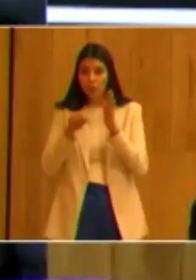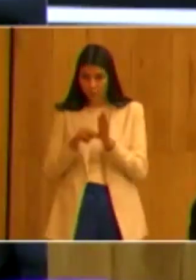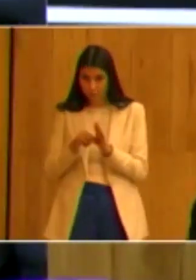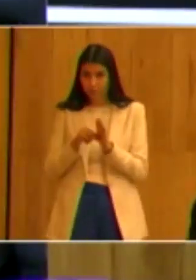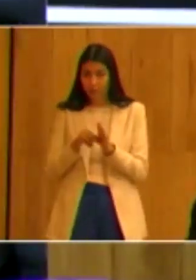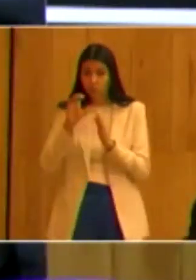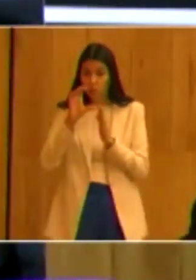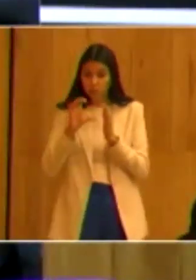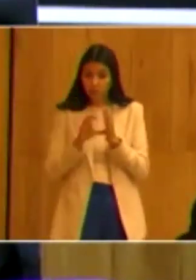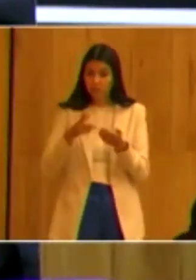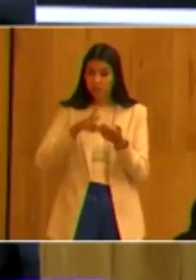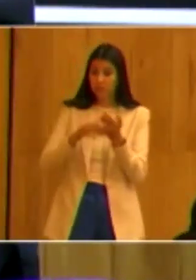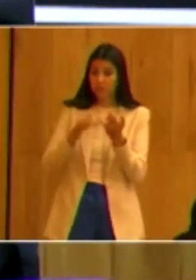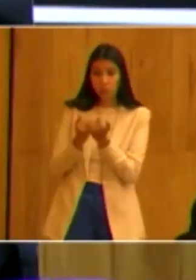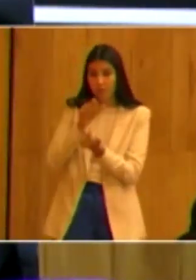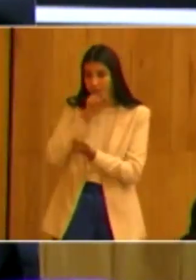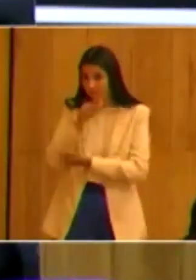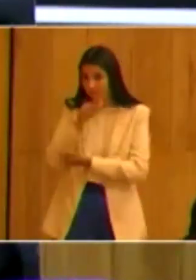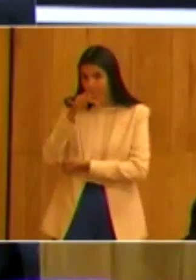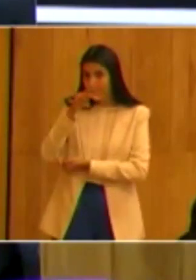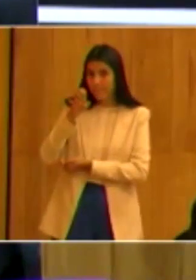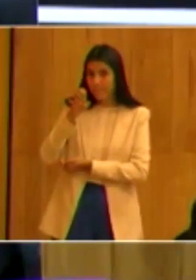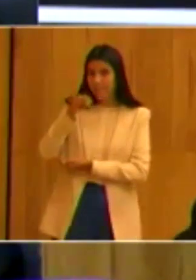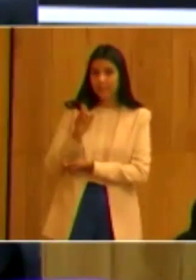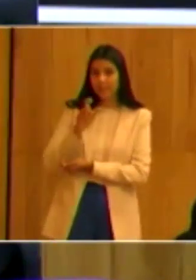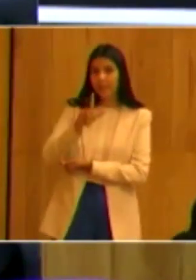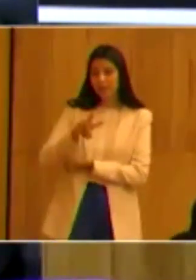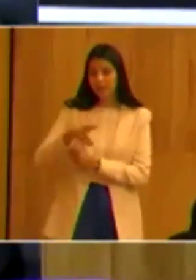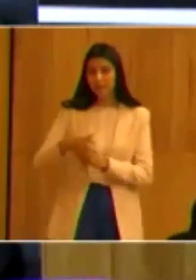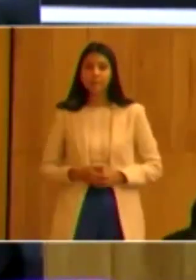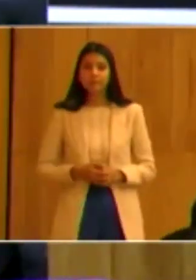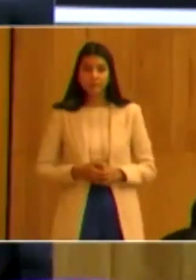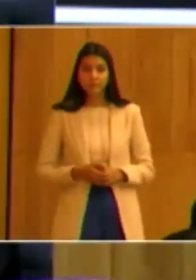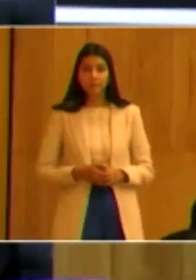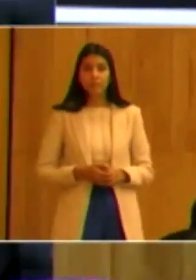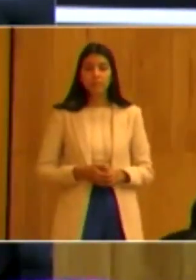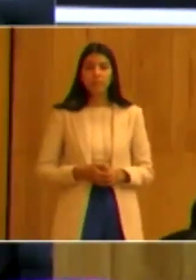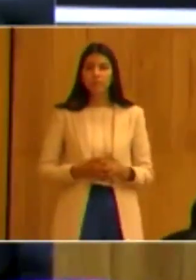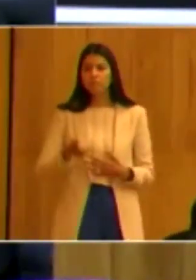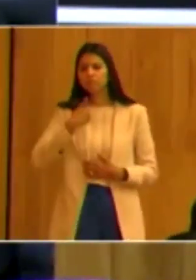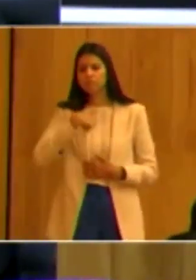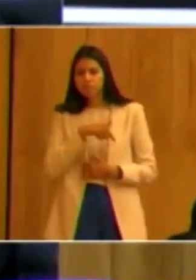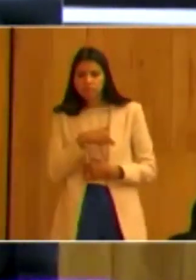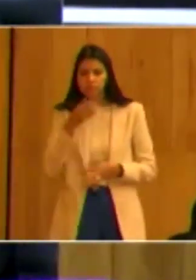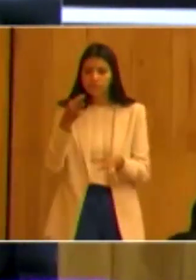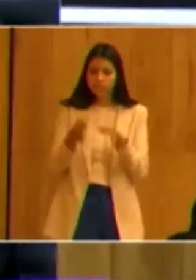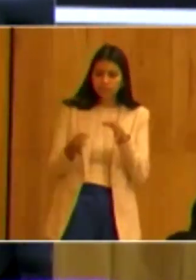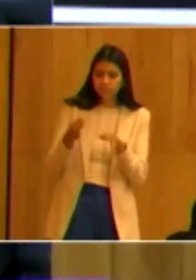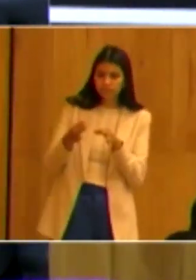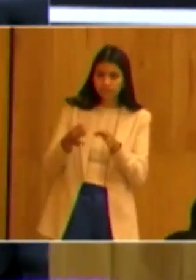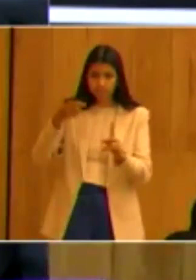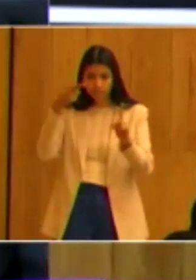norma, tanto constitucional como penal. Entonces, En la práctica, nosotros como